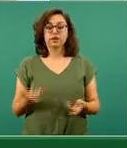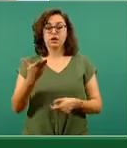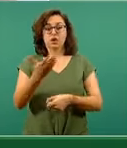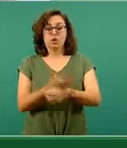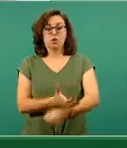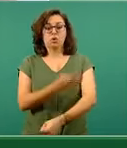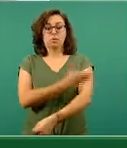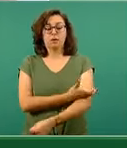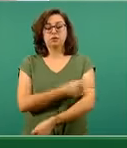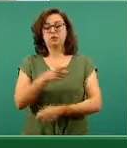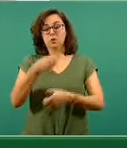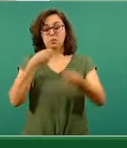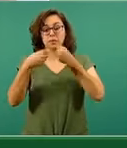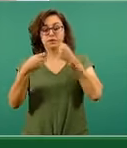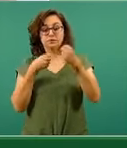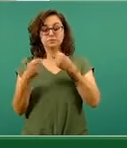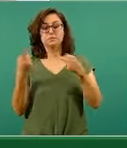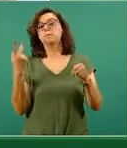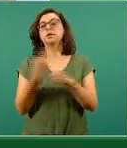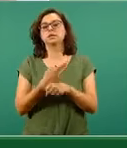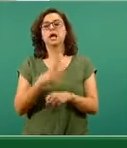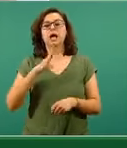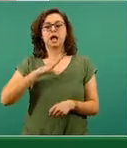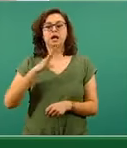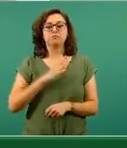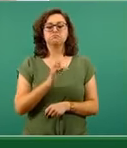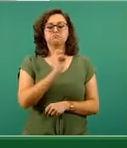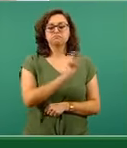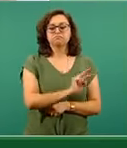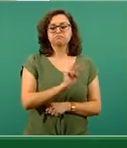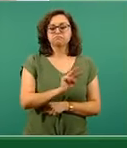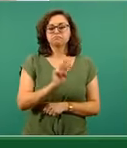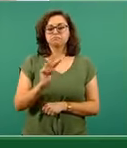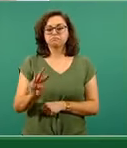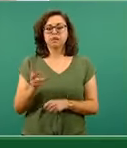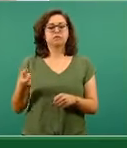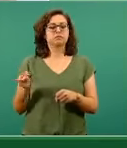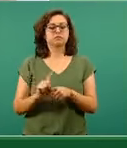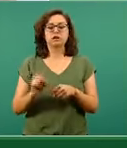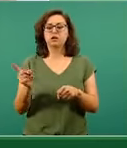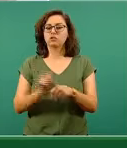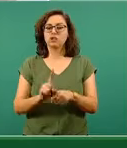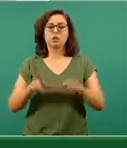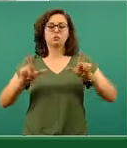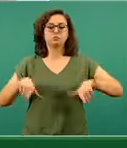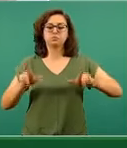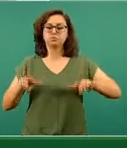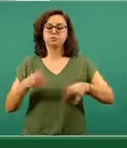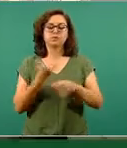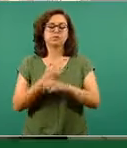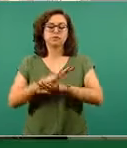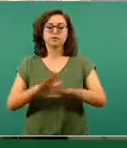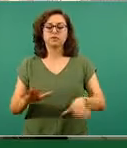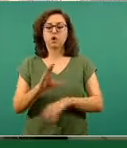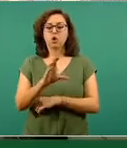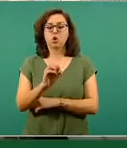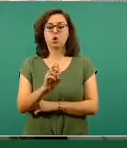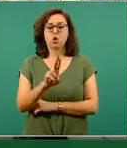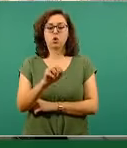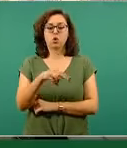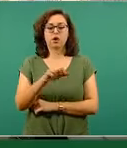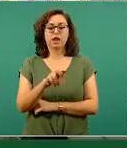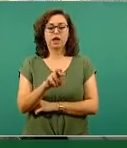compañero periodista sobre la página que tenemos habilitada en el estado de Guanajuato, donde todos los días se actualiza la información, que es